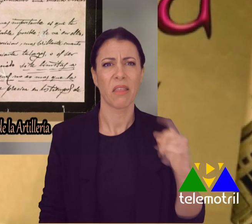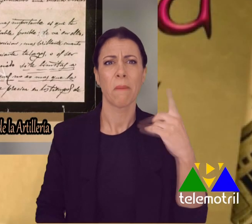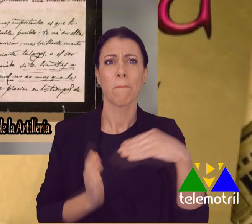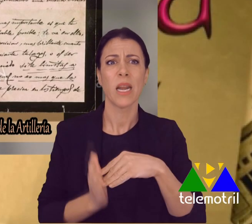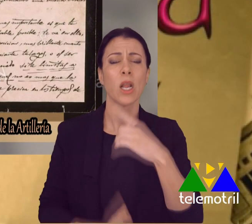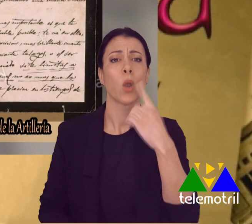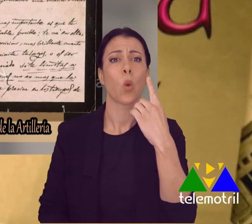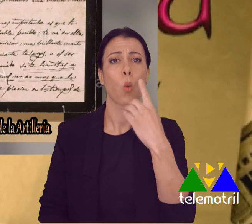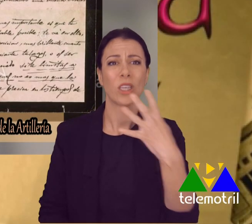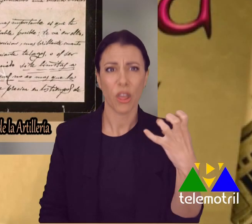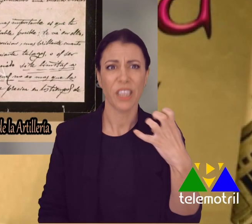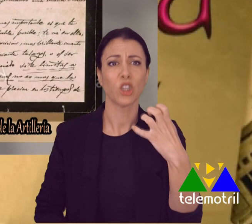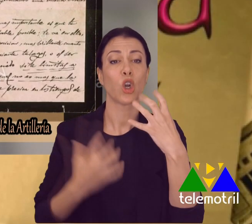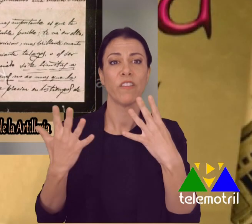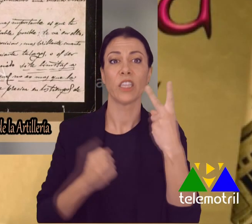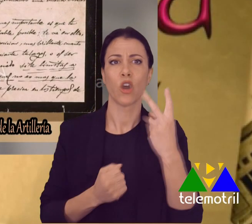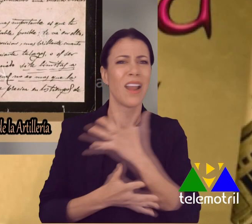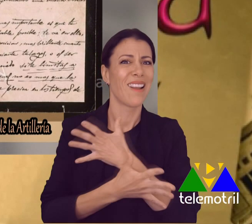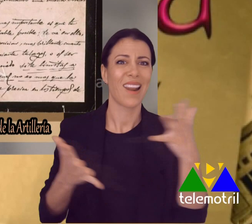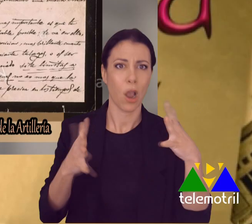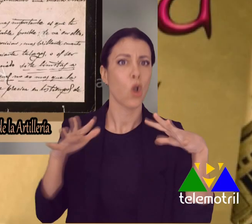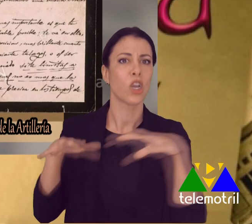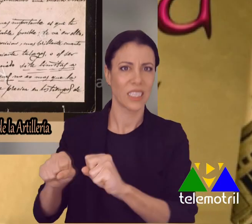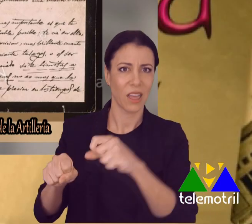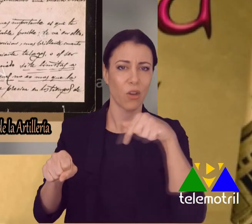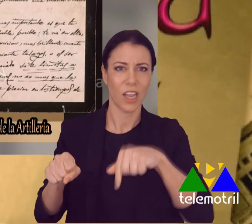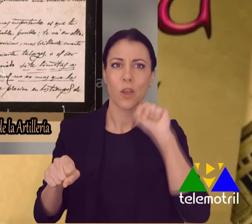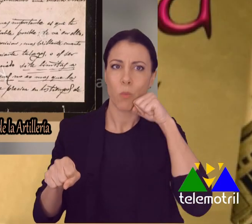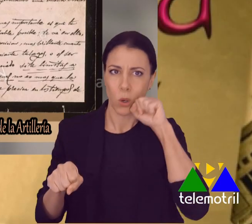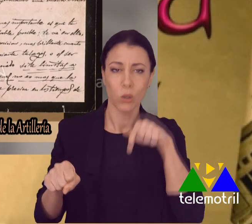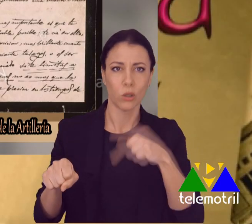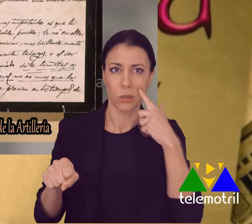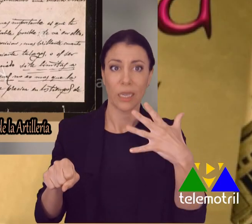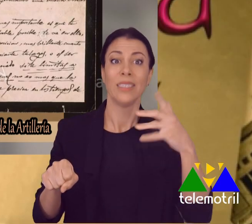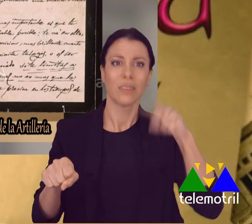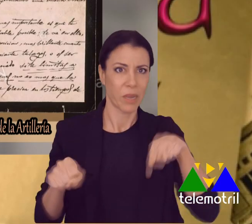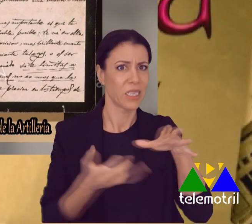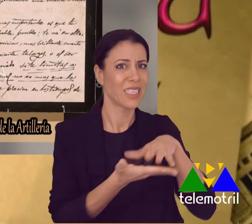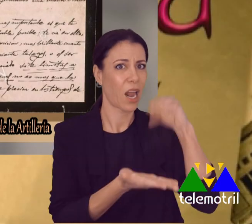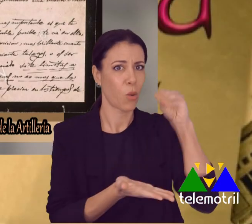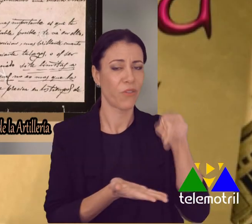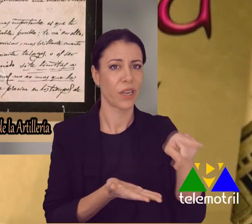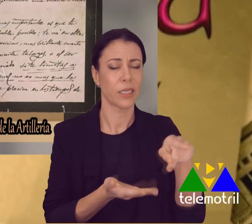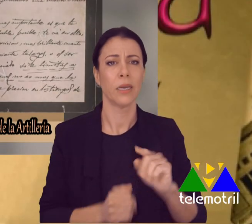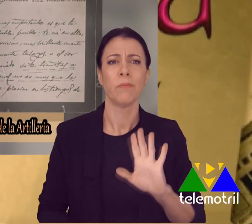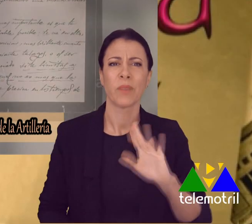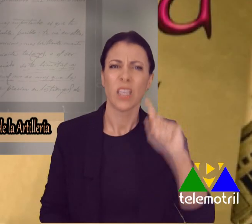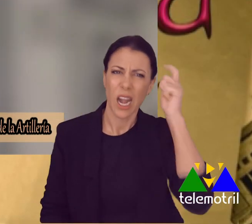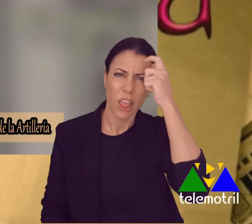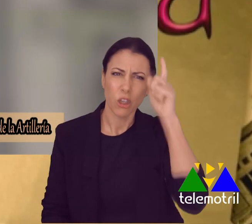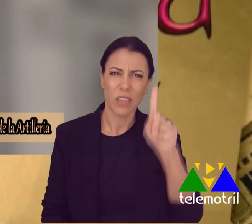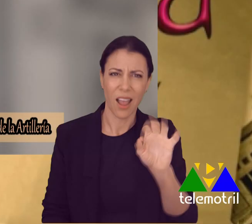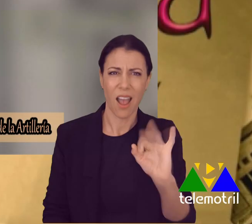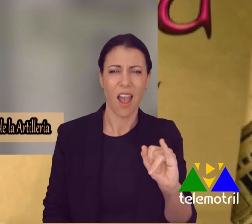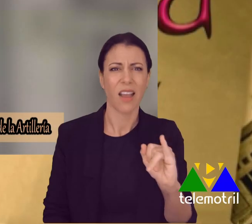la escritura. El gran conquistador, ¿no? Sí, sí, el gran conquistador de Motril, ¿no? Este fue el conquistador de Motril y Salobreña. No me acuerdo yo si era la anécdota famosa del